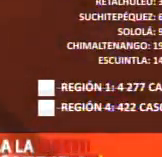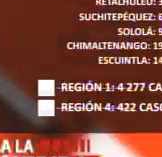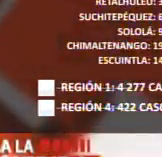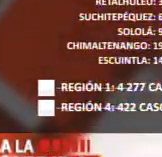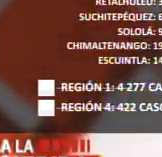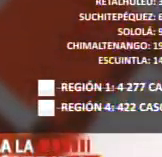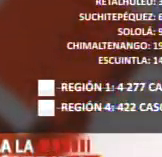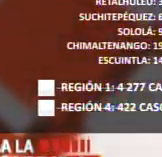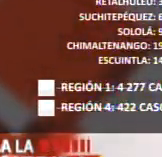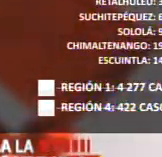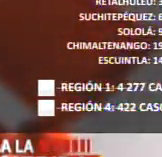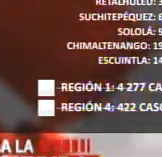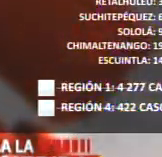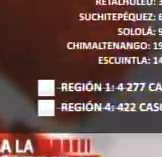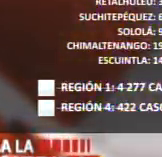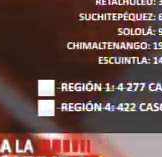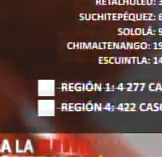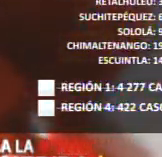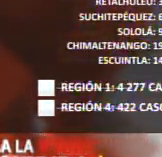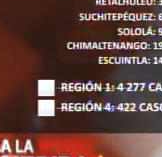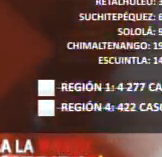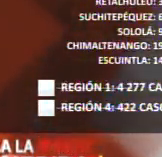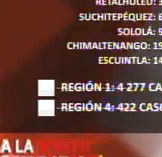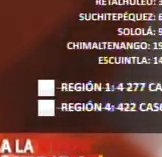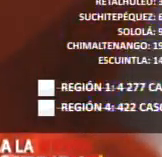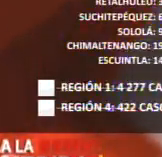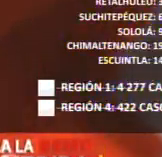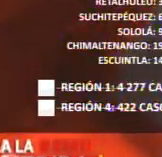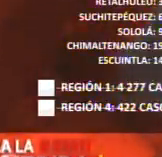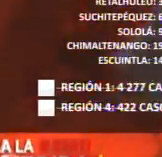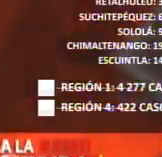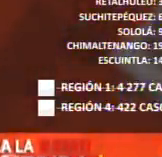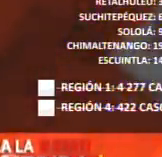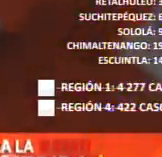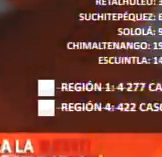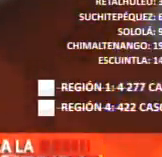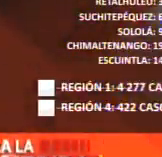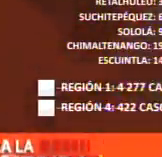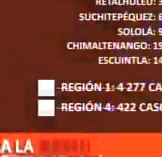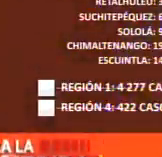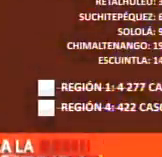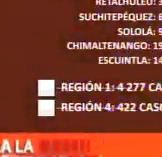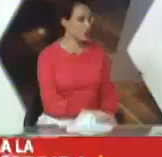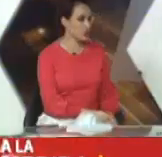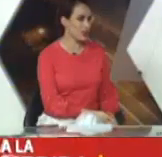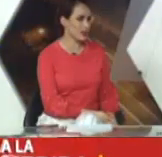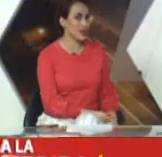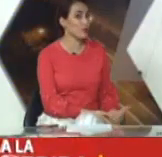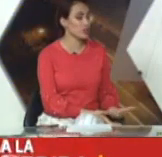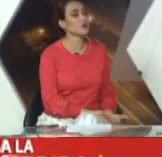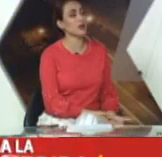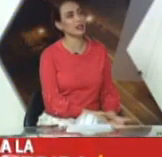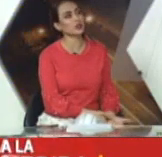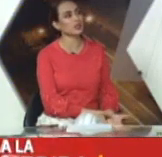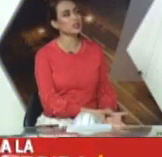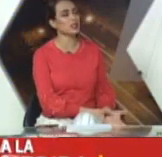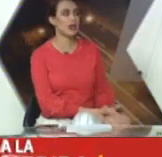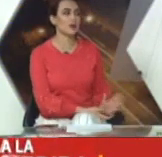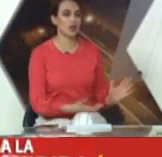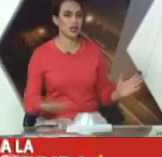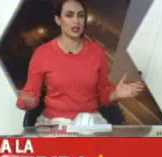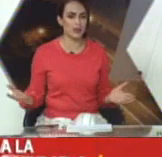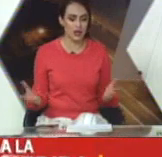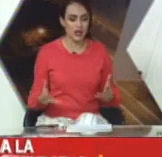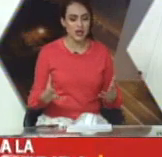reactivación económica y social. Es correcto. Y es muy importante recalcar esto porque obviamente es algo que muchos estamos esperando, te